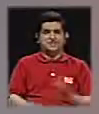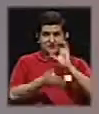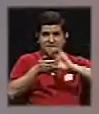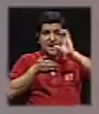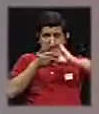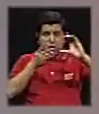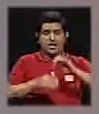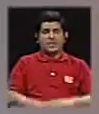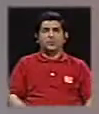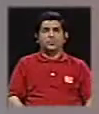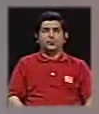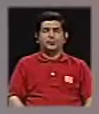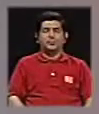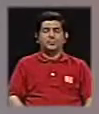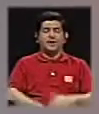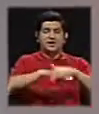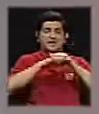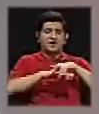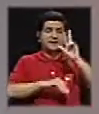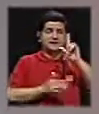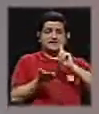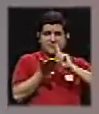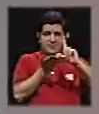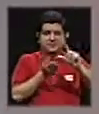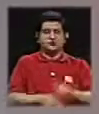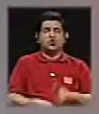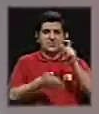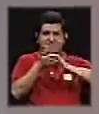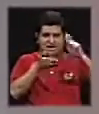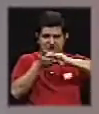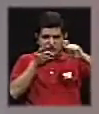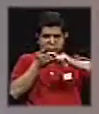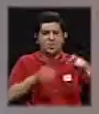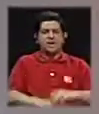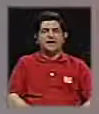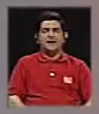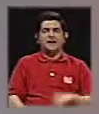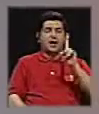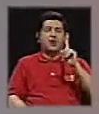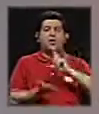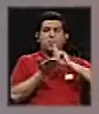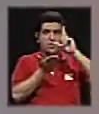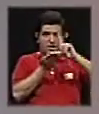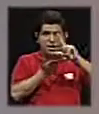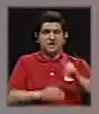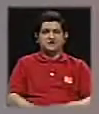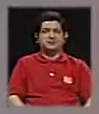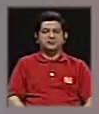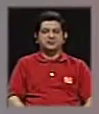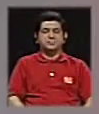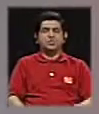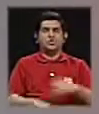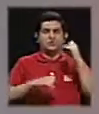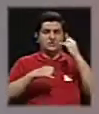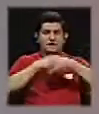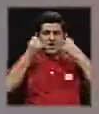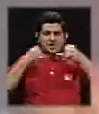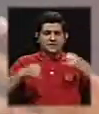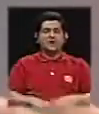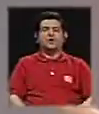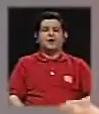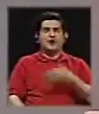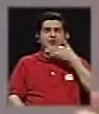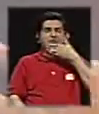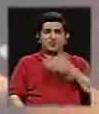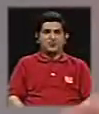colegio. De inglés son 3 lecciones en la escuela. Una lección de la lengua indígena del Nazo. Hay